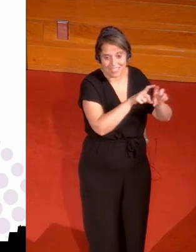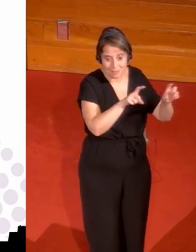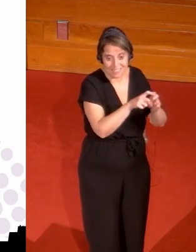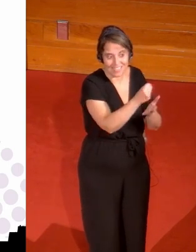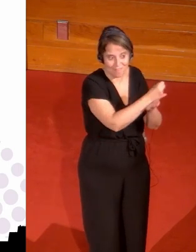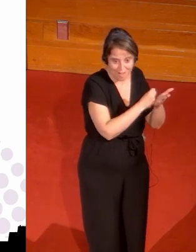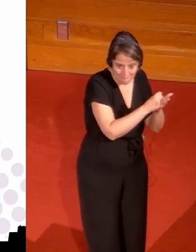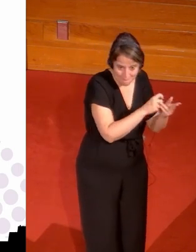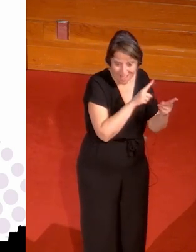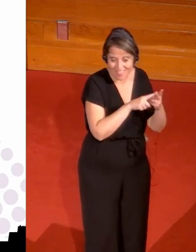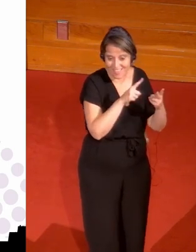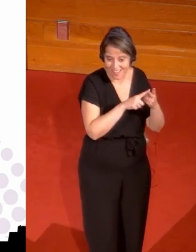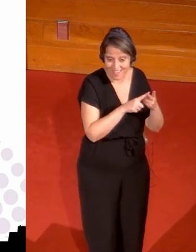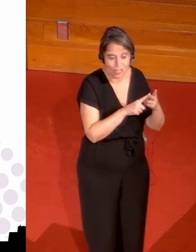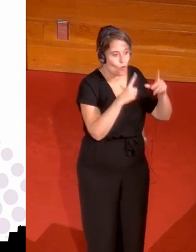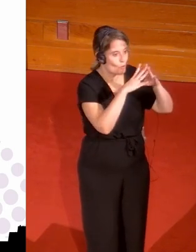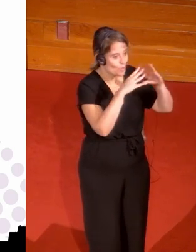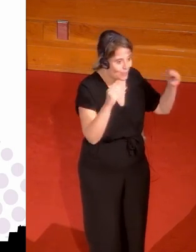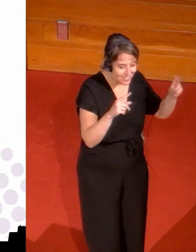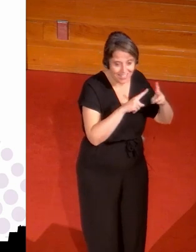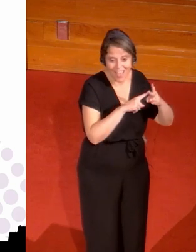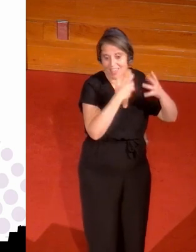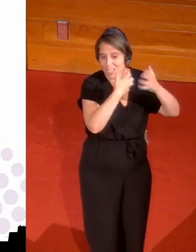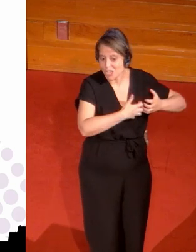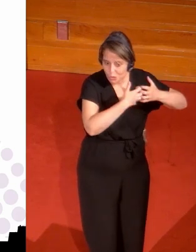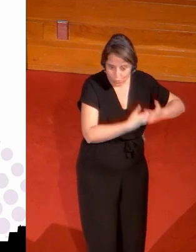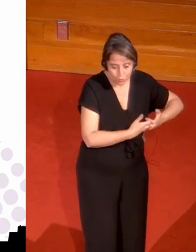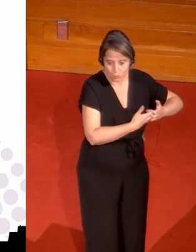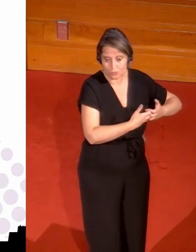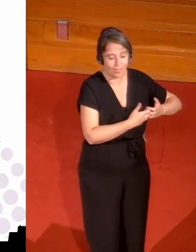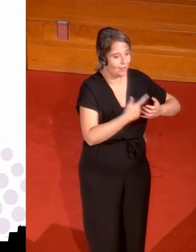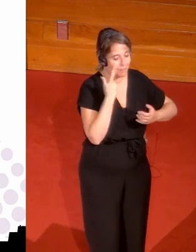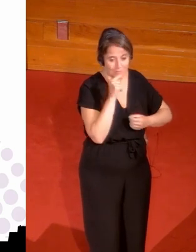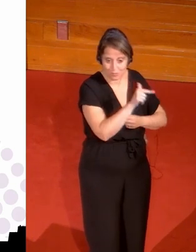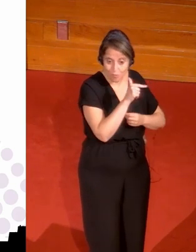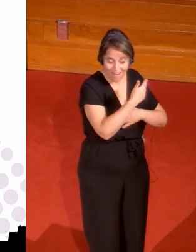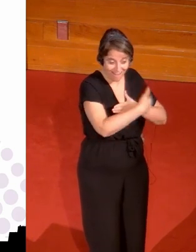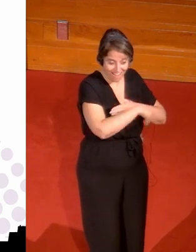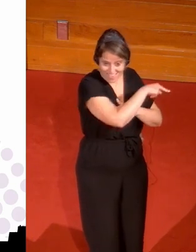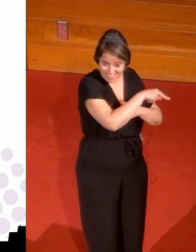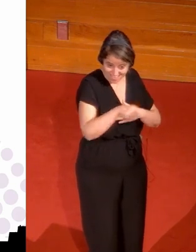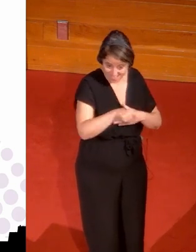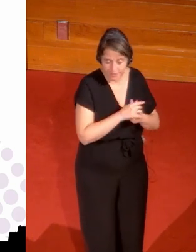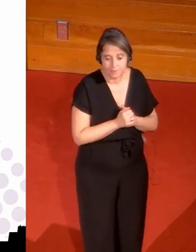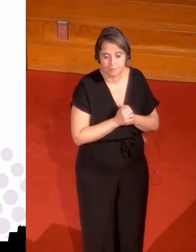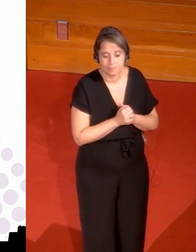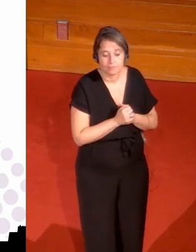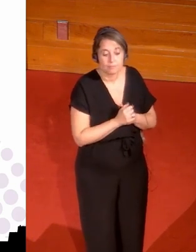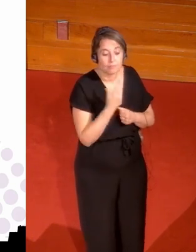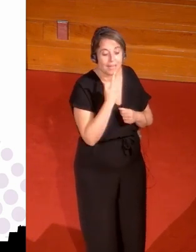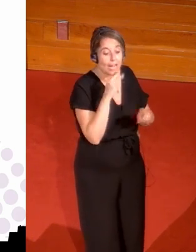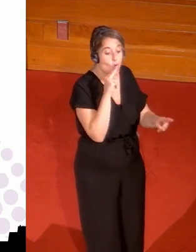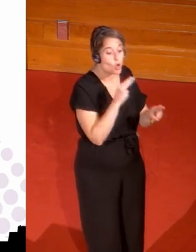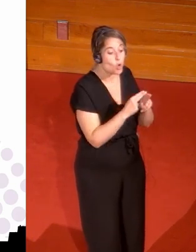farmacéuticas los de las armas los de la industria de no sé qué los de la industria alimentaria Y entonces Muchas veces para no decir